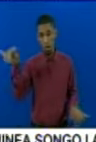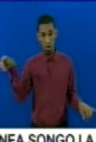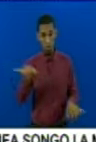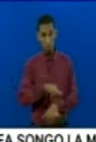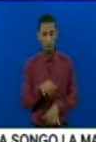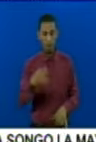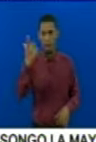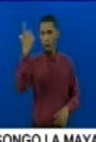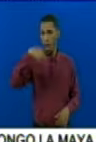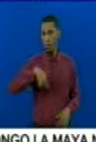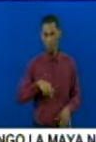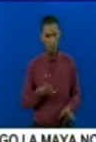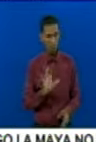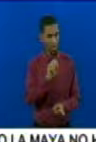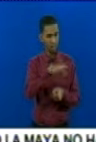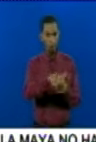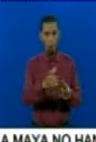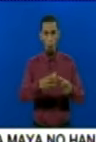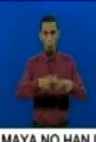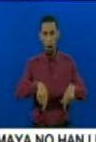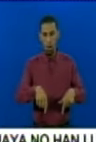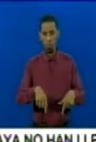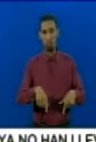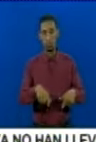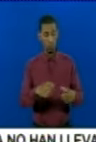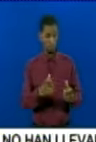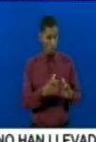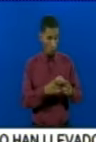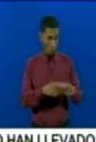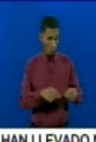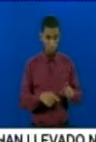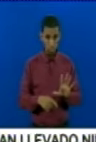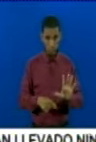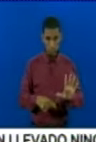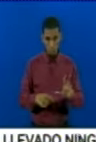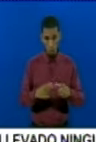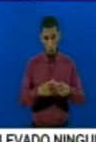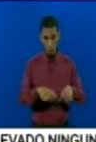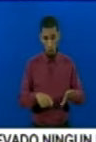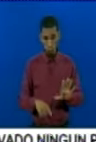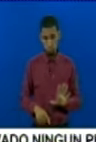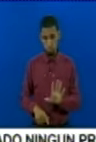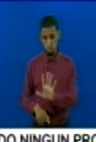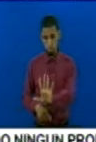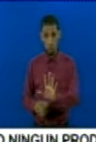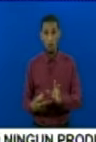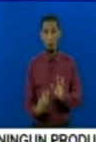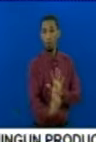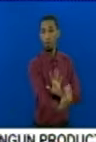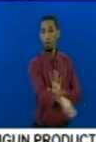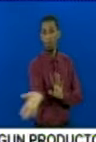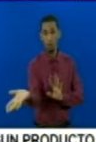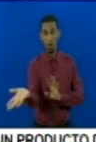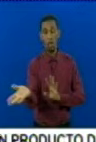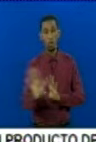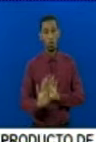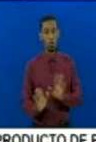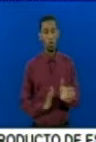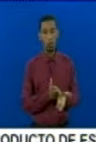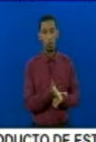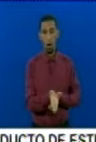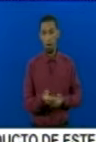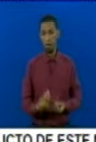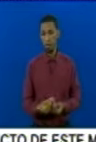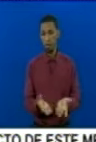en abril inició la distribución de las 5 unidades de huevos por consumidor y además se mantiene la entrega